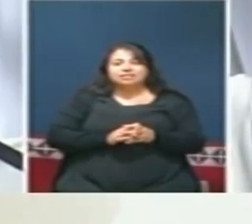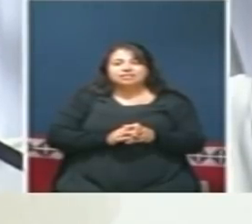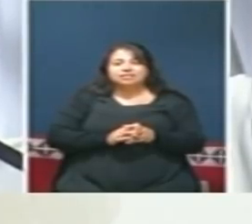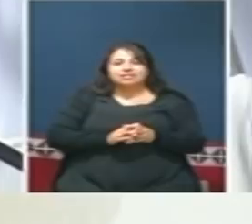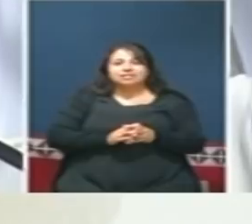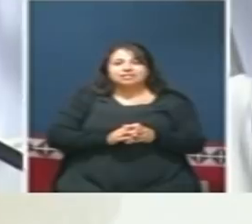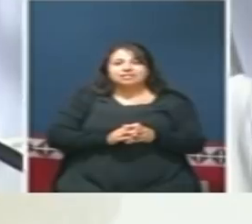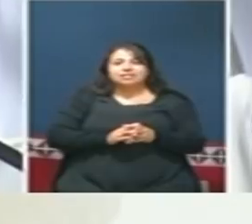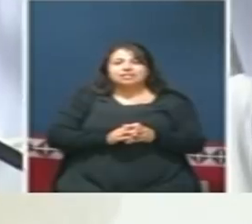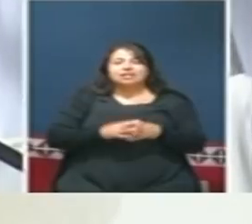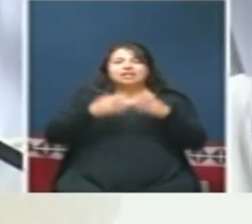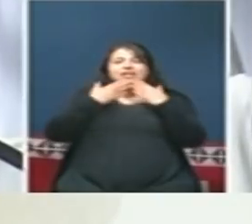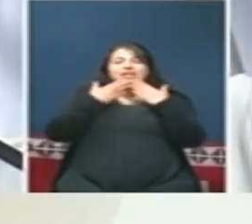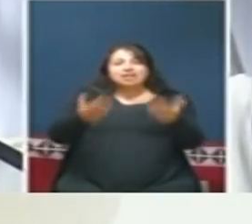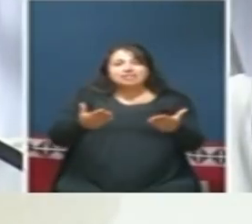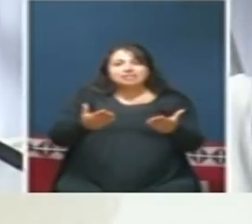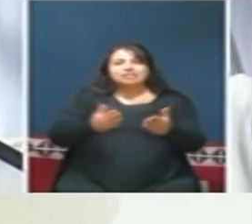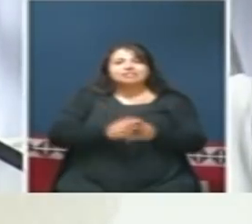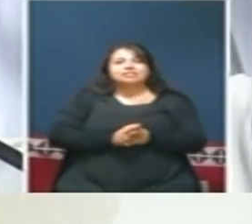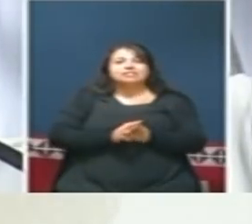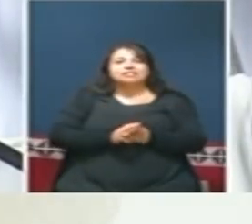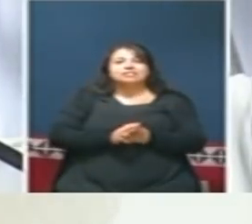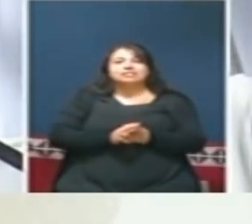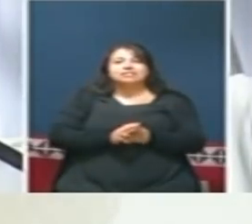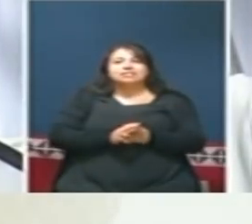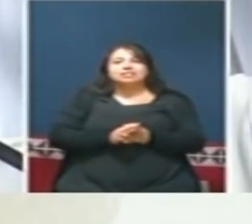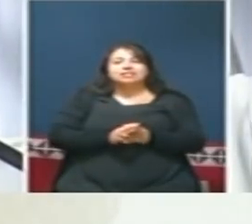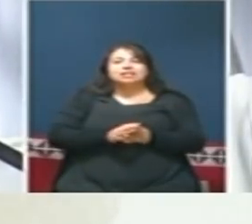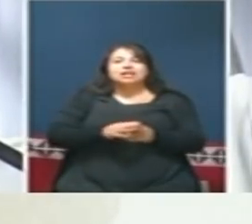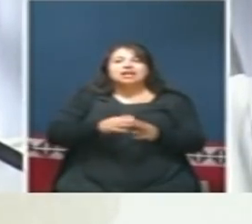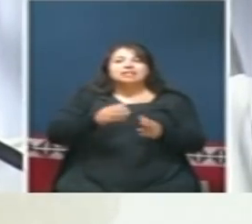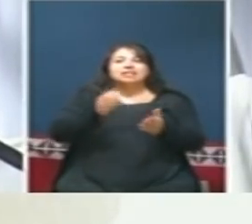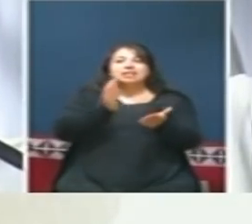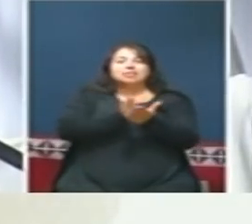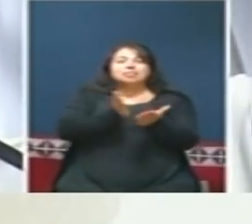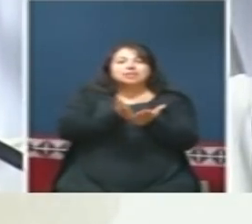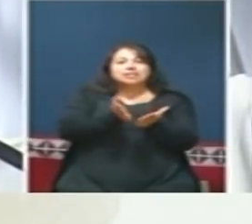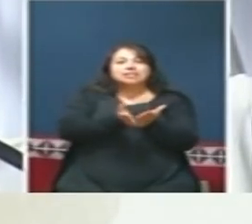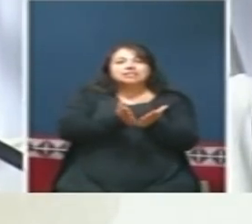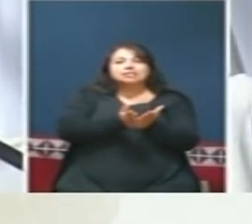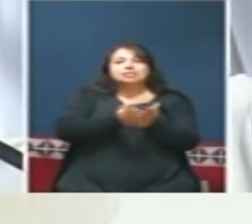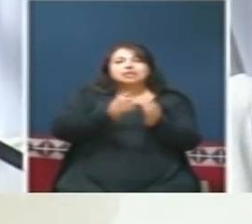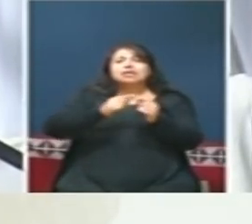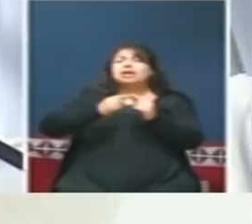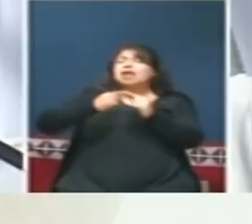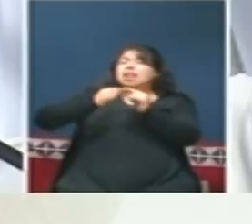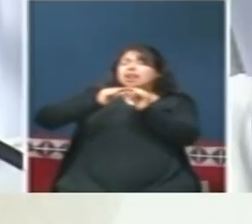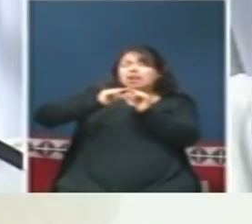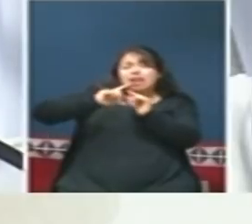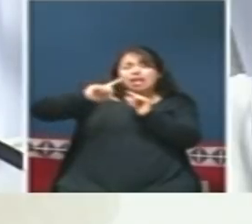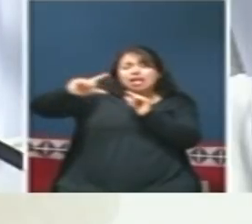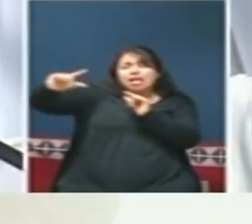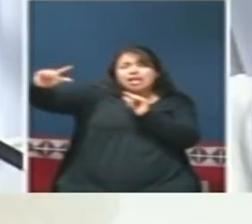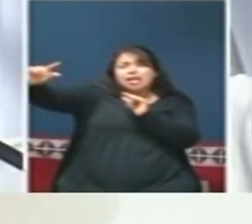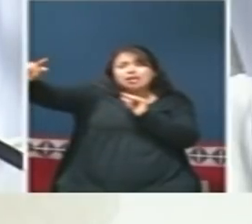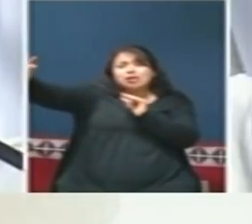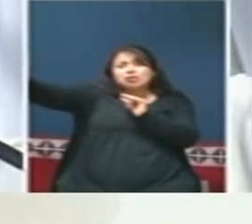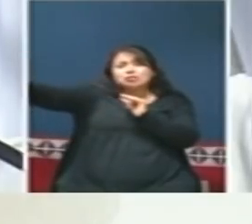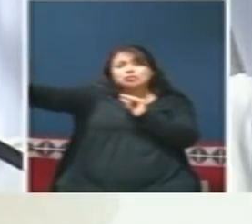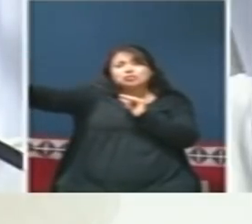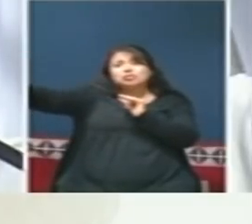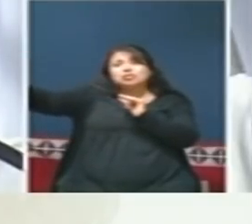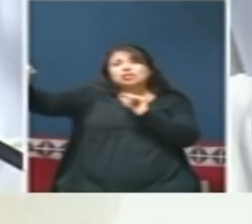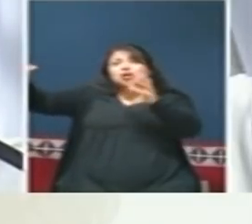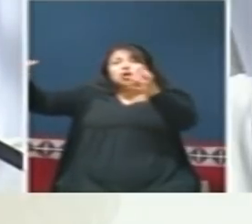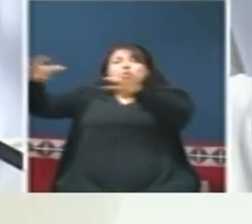Gracias también especiales para a quienes participan de esta celebración, pero en la distancia. Sabemos que algunas delegaciones